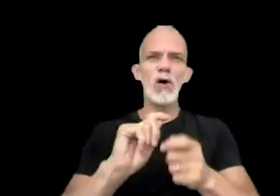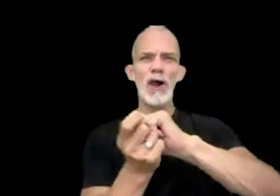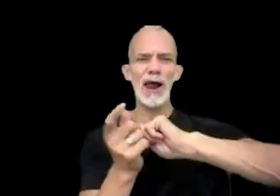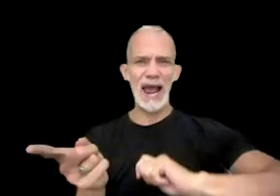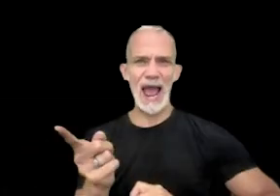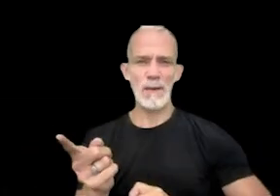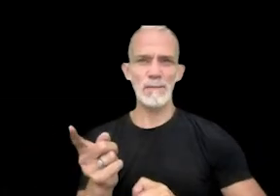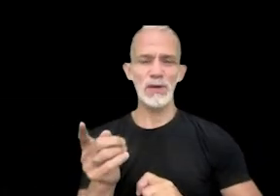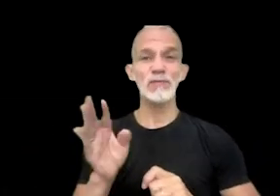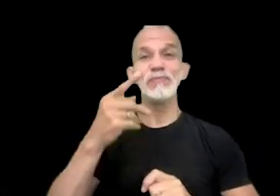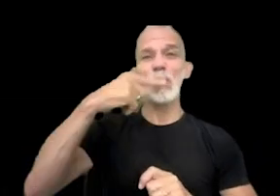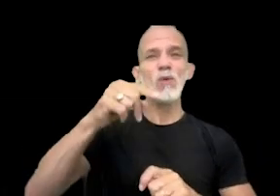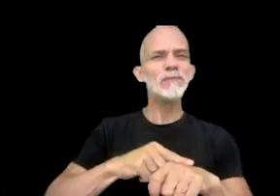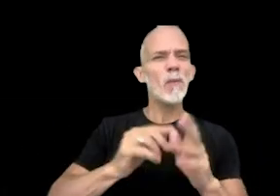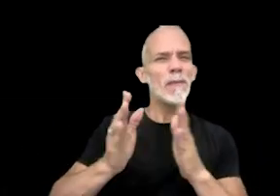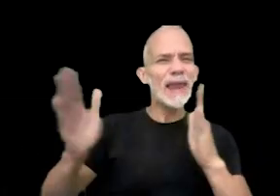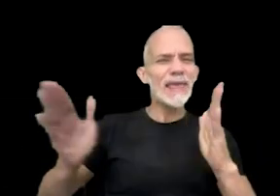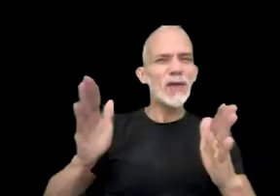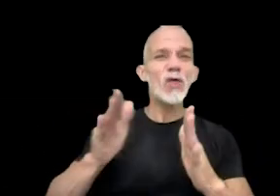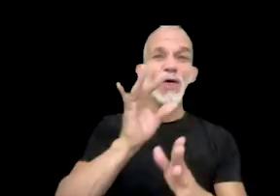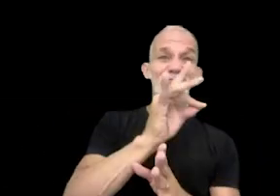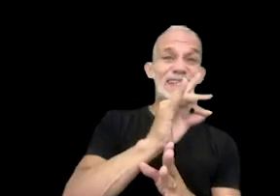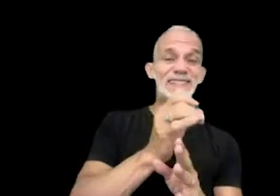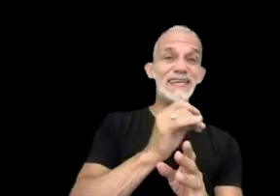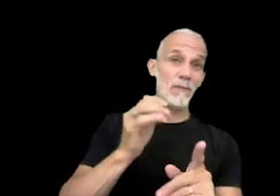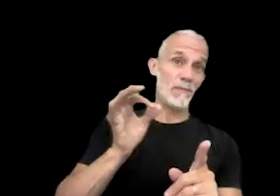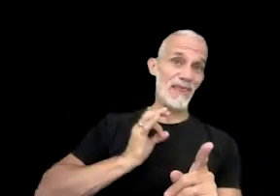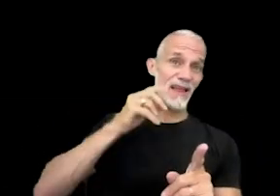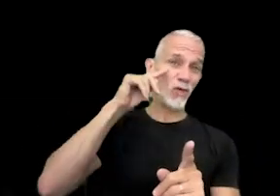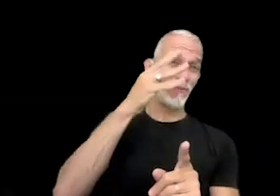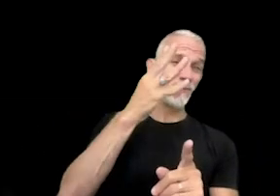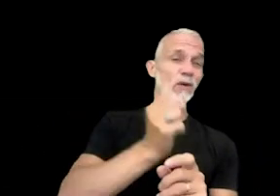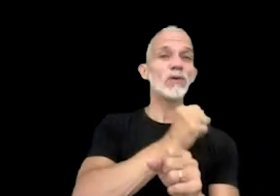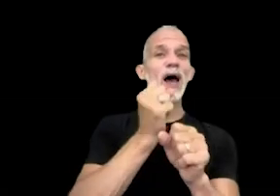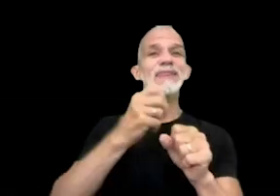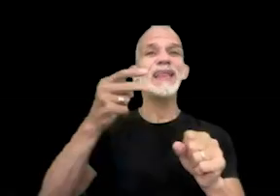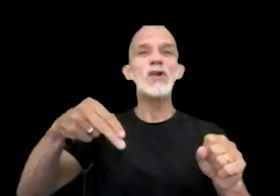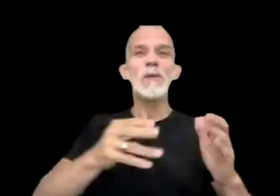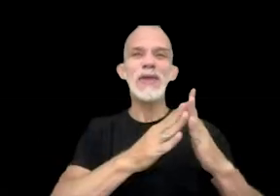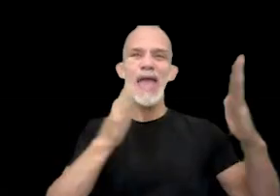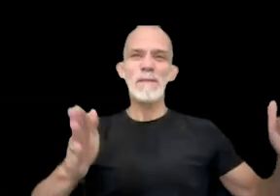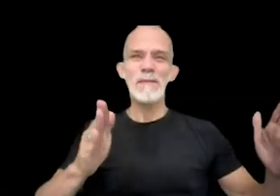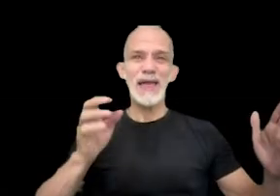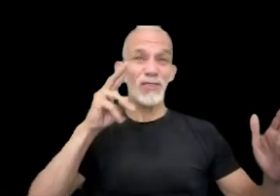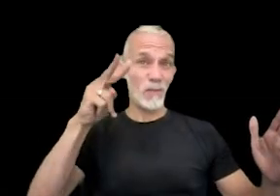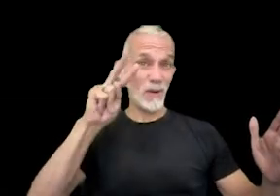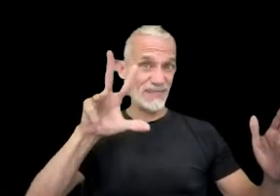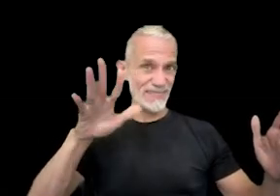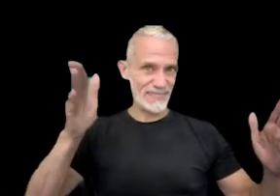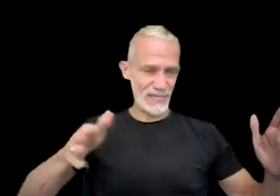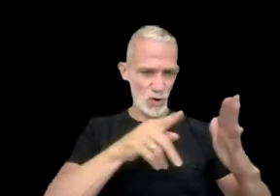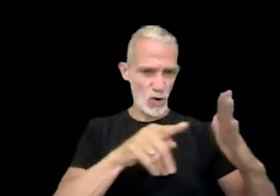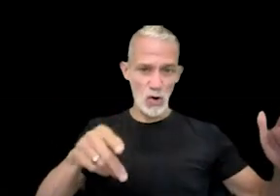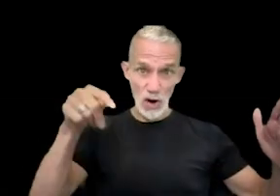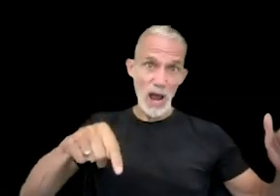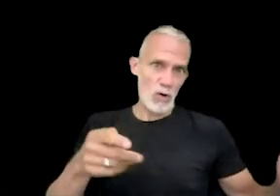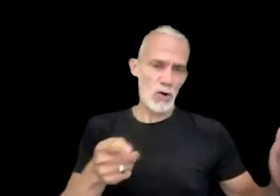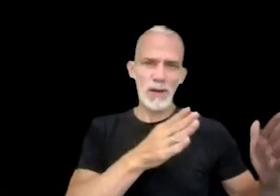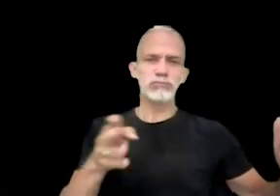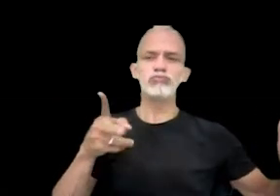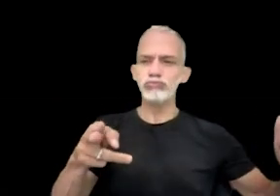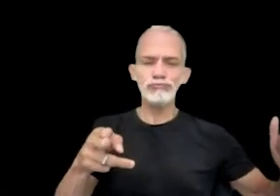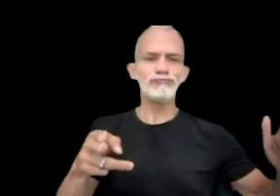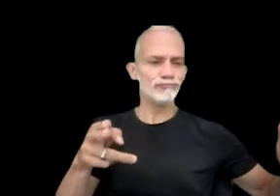en el último periodo fiscal entre diciembre de 2024 y noviembre de 2025. Ahora, lo